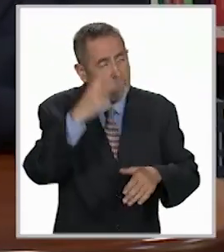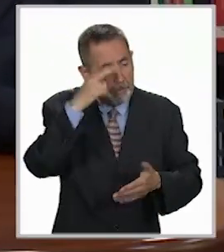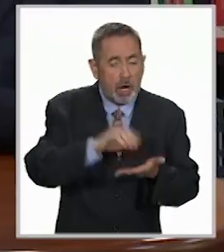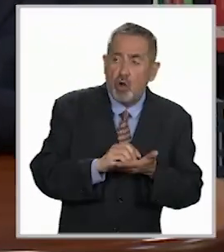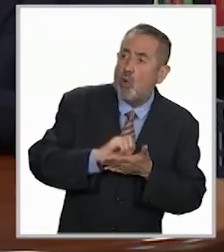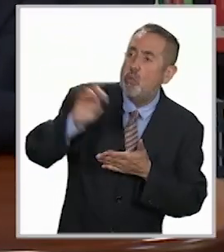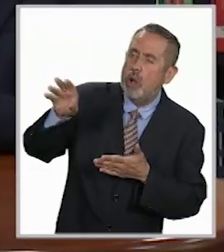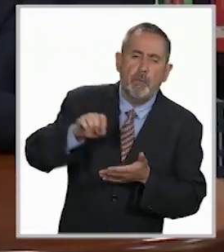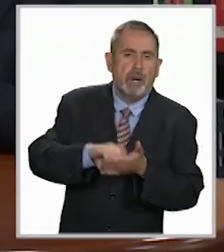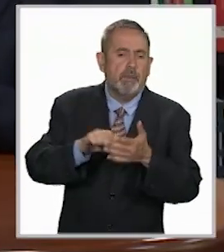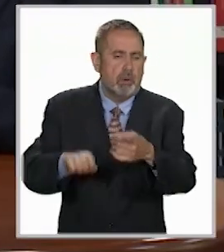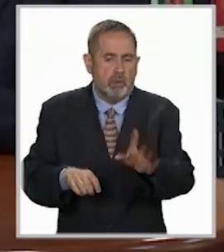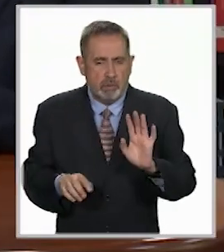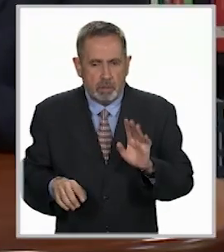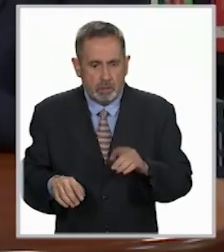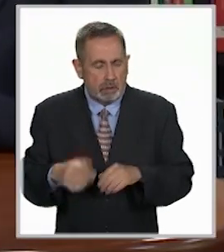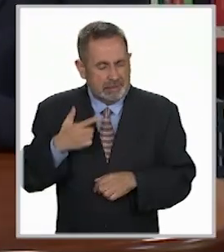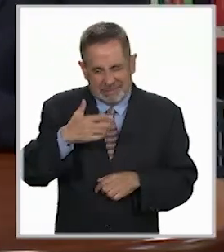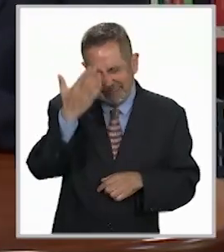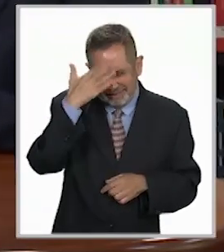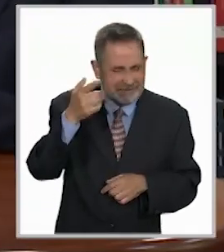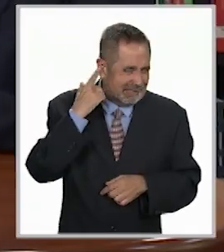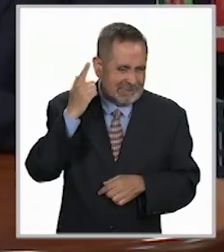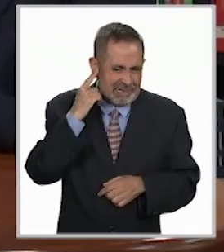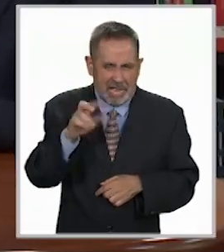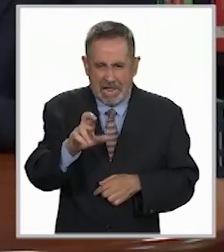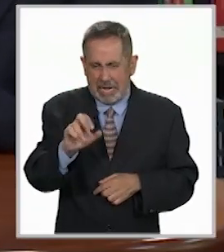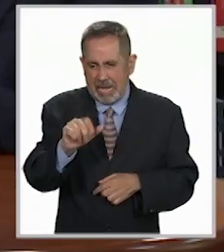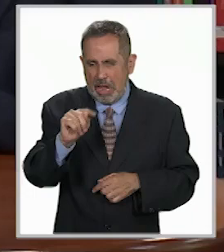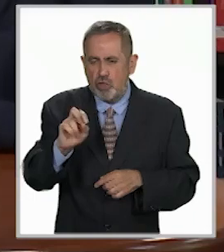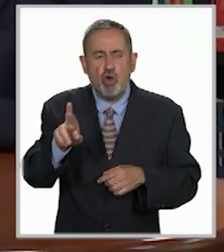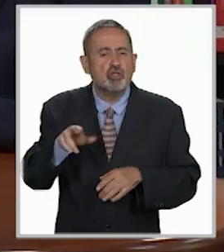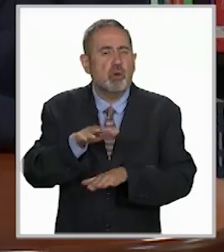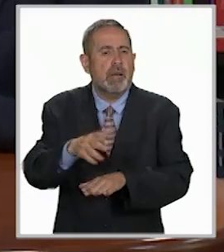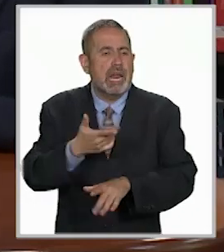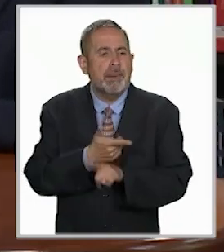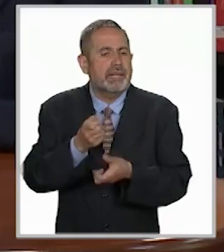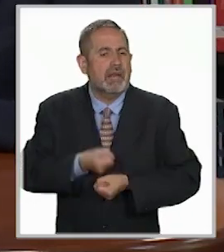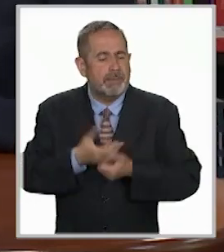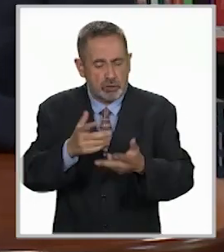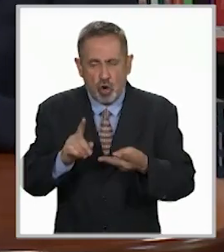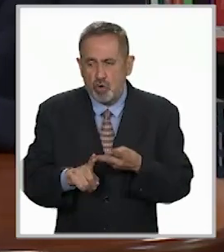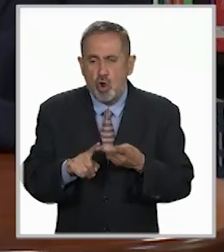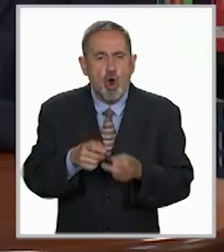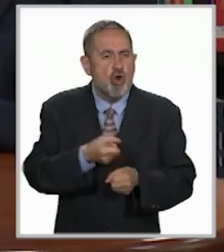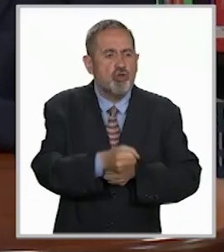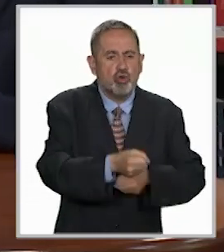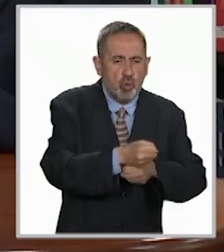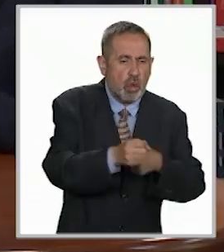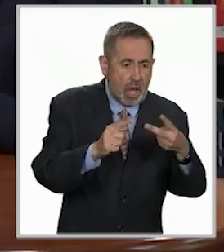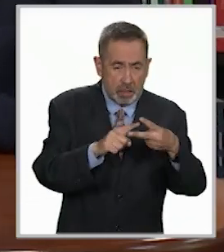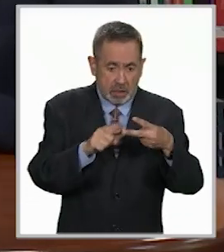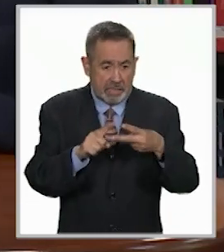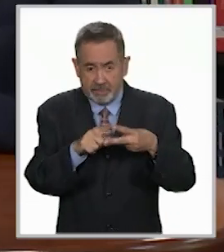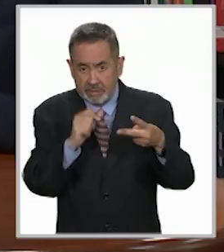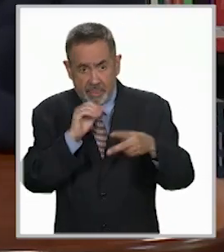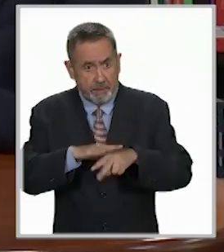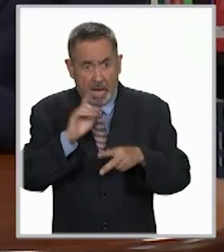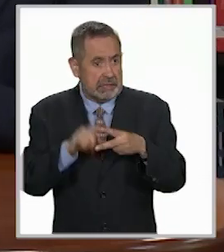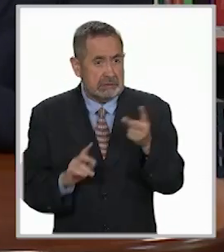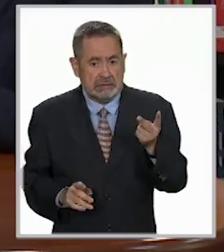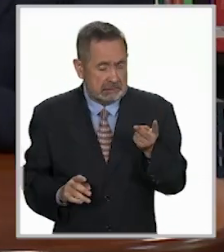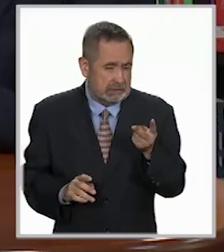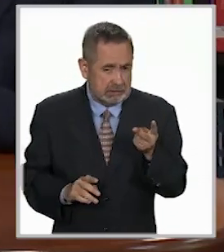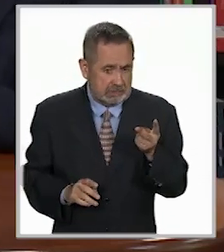informes sobre la situación de México. Por ejemplo, han estado muy presentes el relator de libertad de expresión, el relator de la tortura, pero